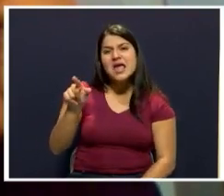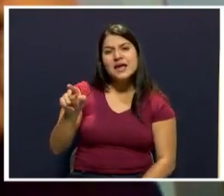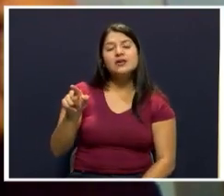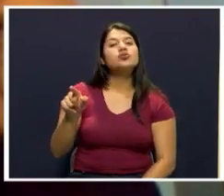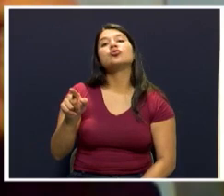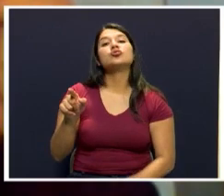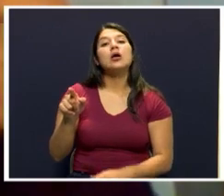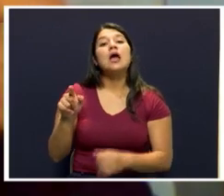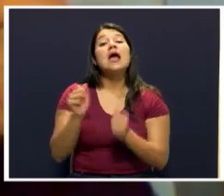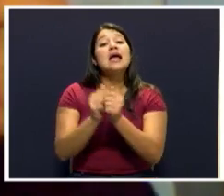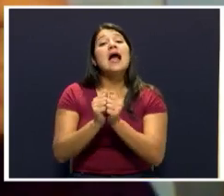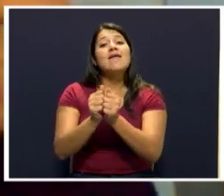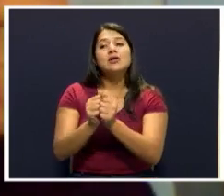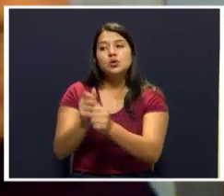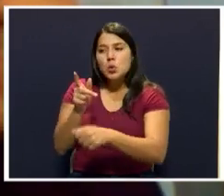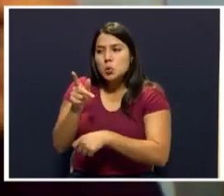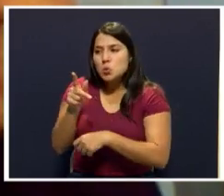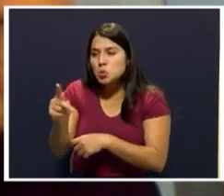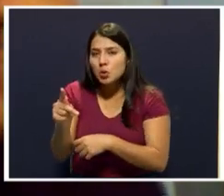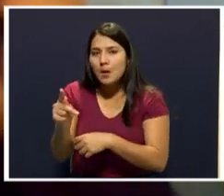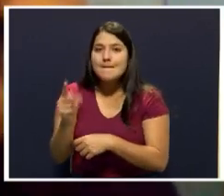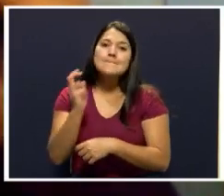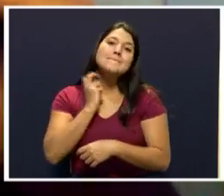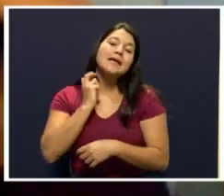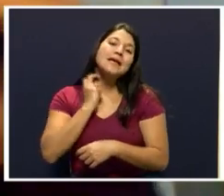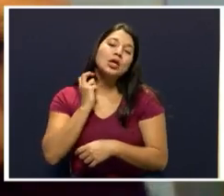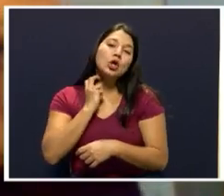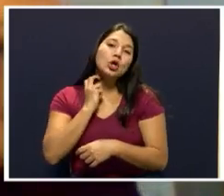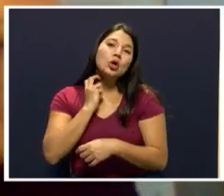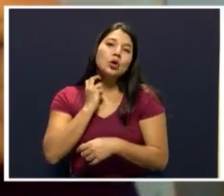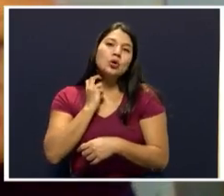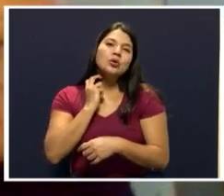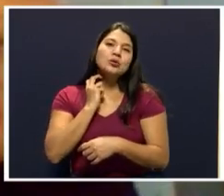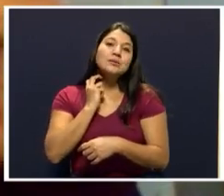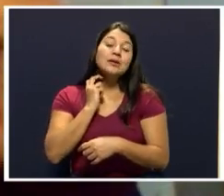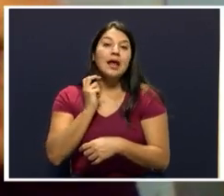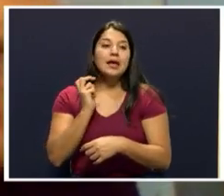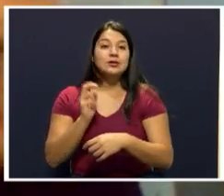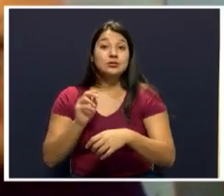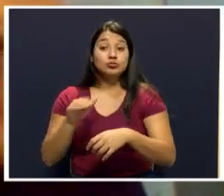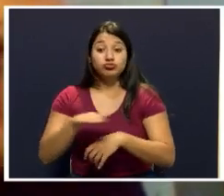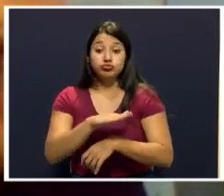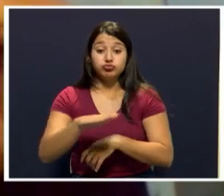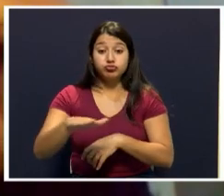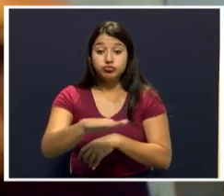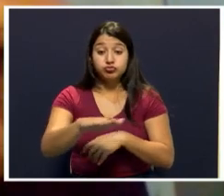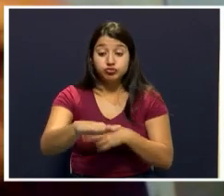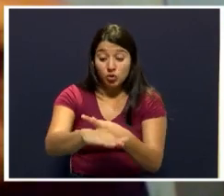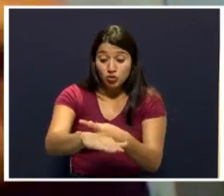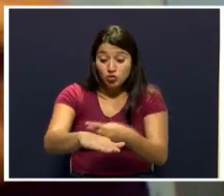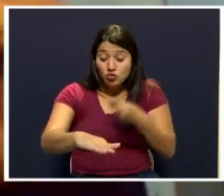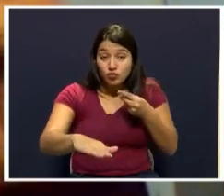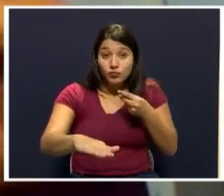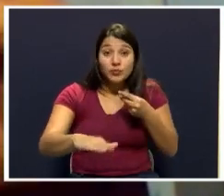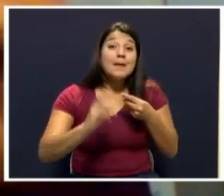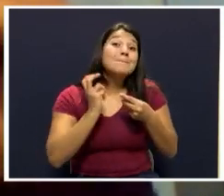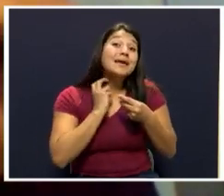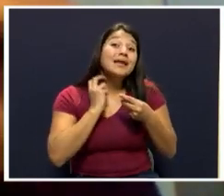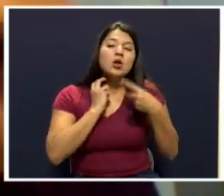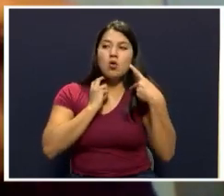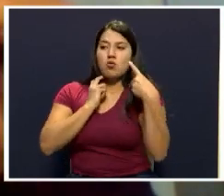de serpientes para producir los sueros. Aquí opera el mismo fenómeno que expliqué anteriormente. Los caballos reciben estos